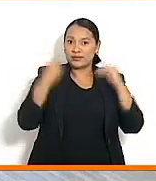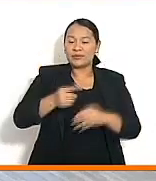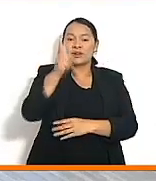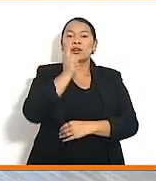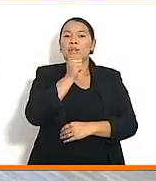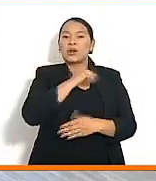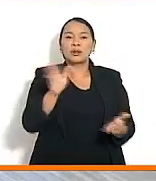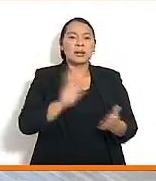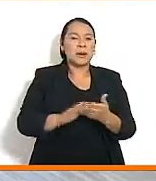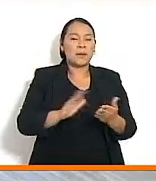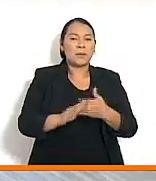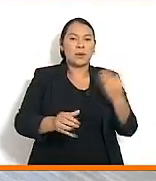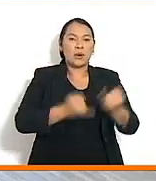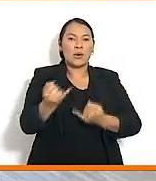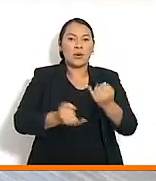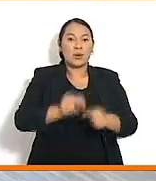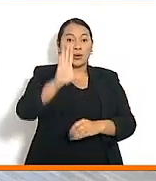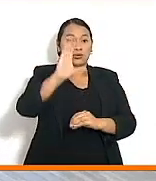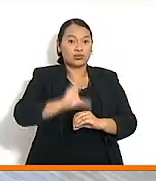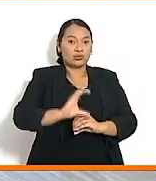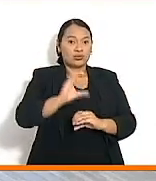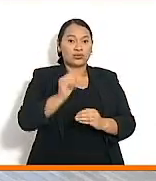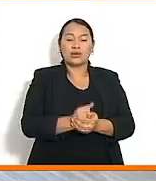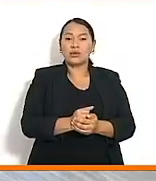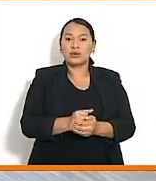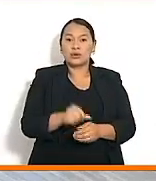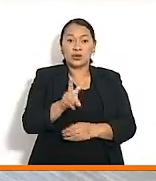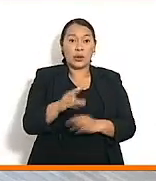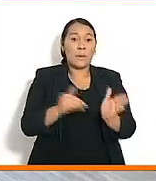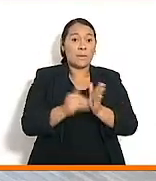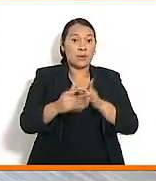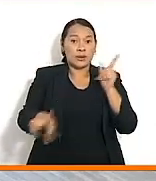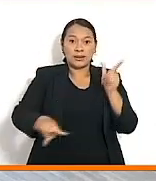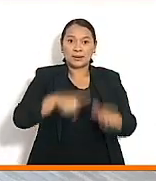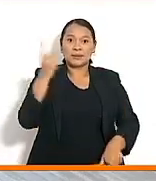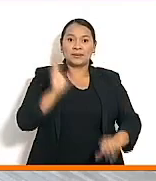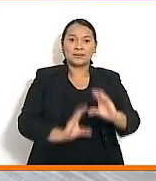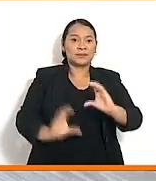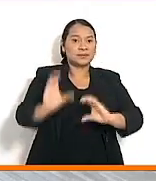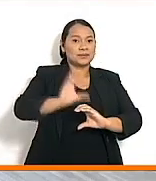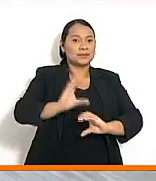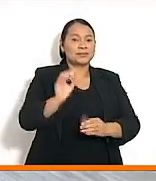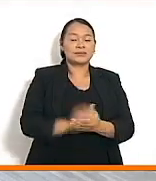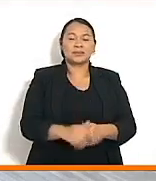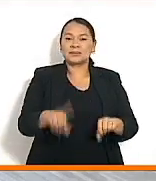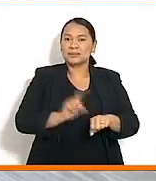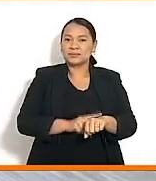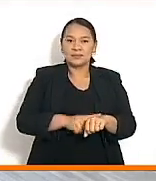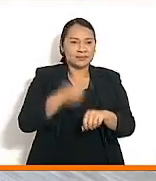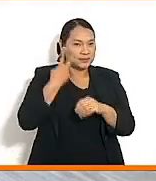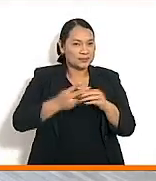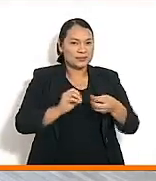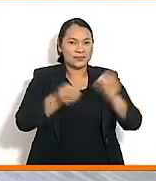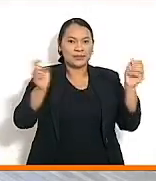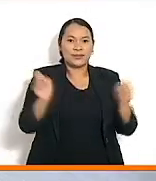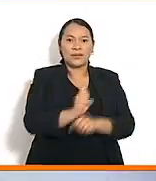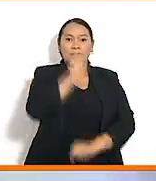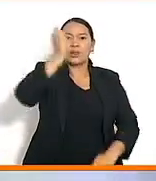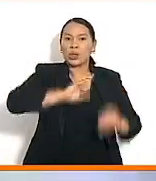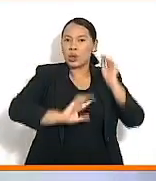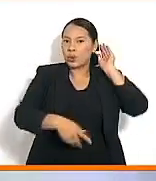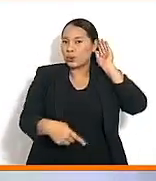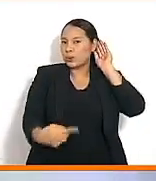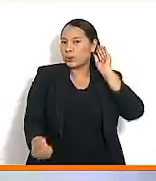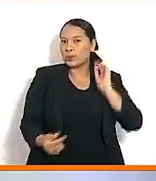premio con jugada doble. Recordate que el nuevo monto está en 2 millones de lempiras. Ahora sí, daremos a conocer el afortunado primer dígito en diaria